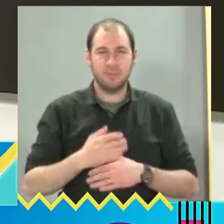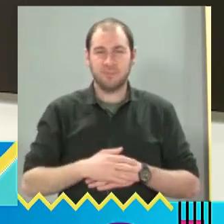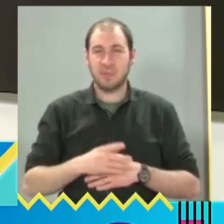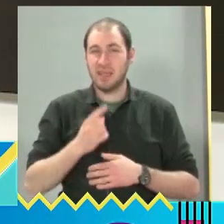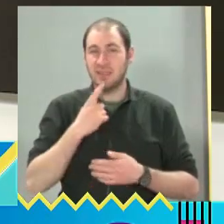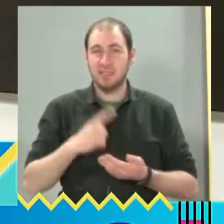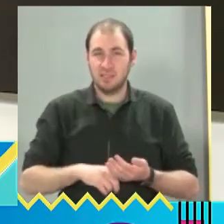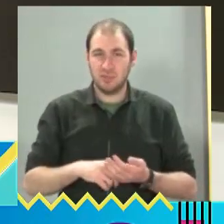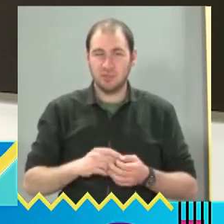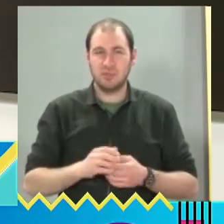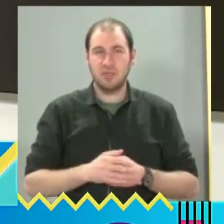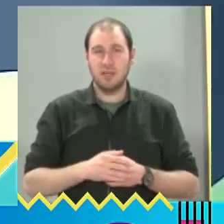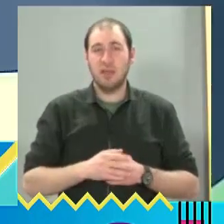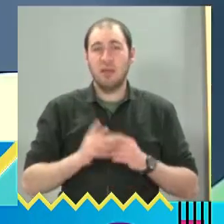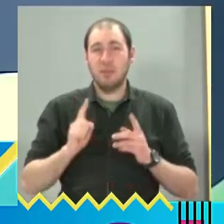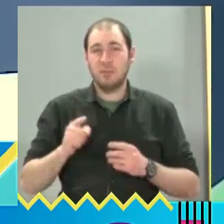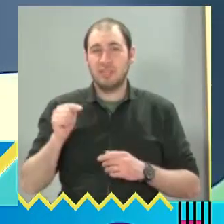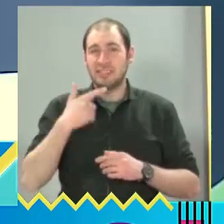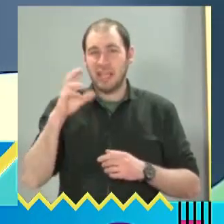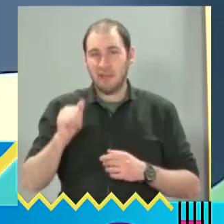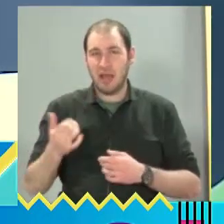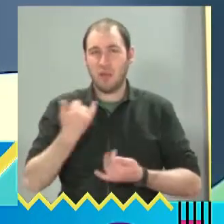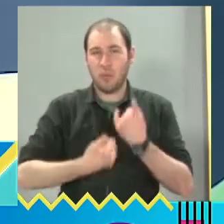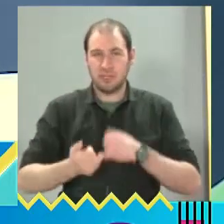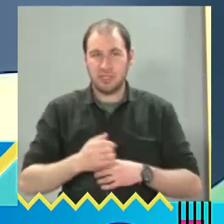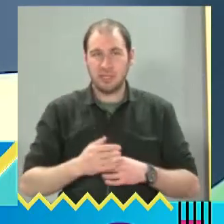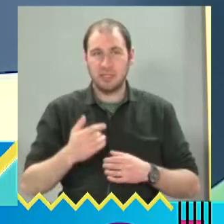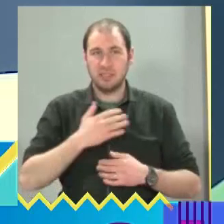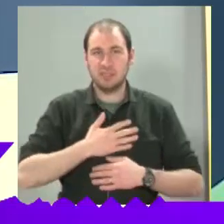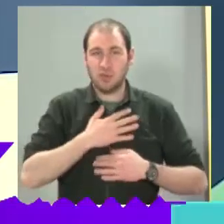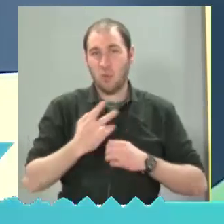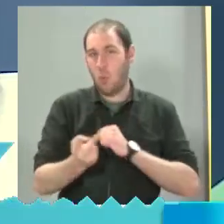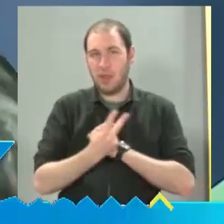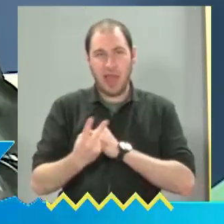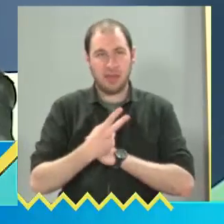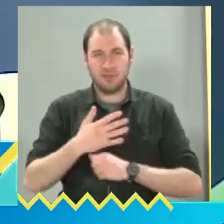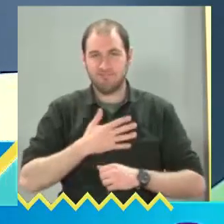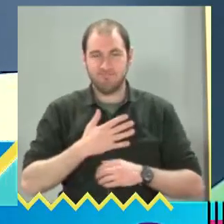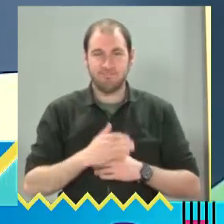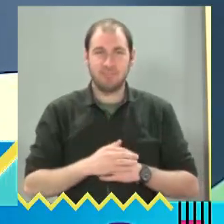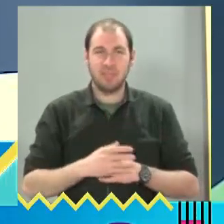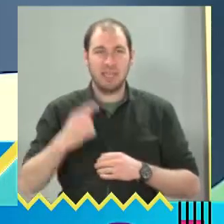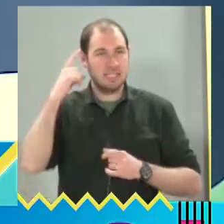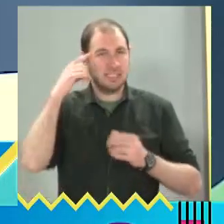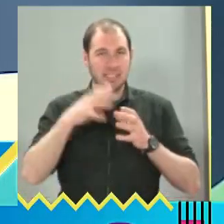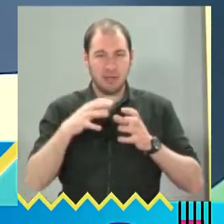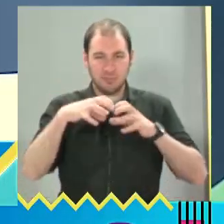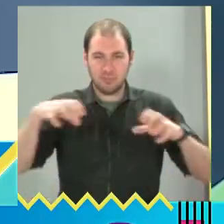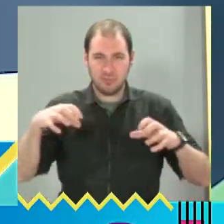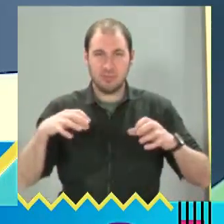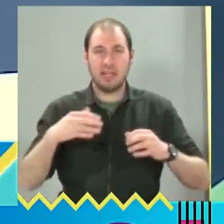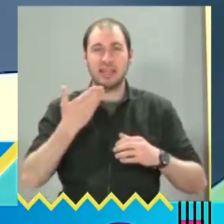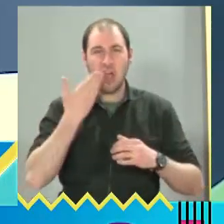la decisión que tomamos es, como decía recién Seba, es para autopreservación. Y tenemos en nuestro cerebro dividido, hay una